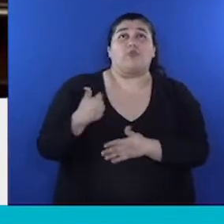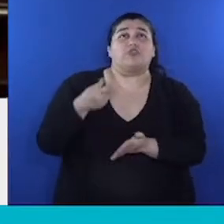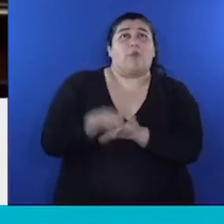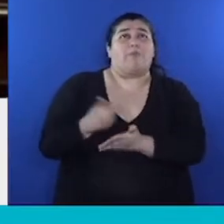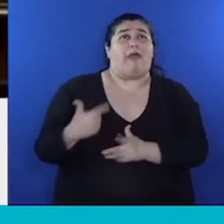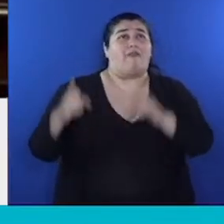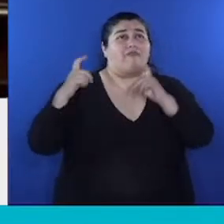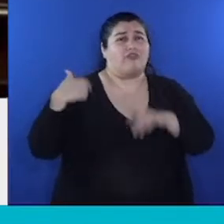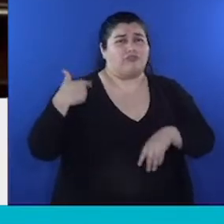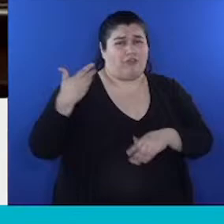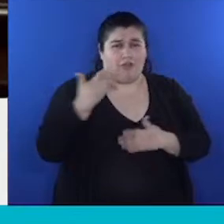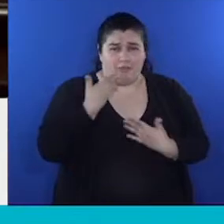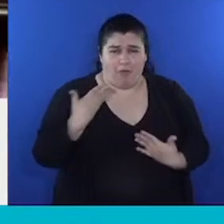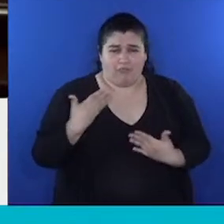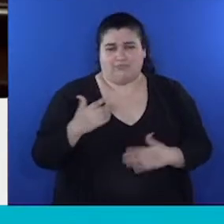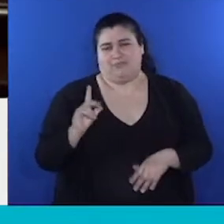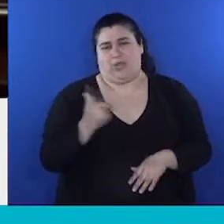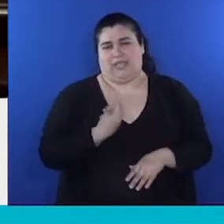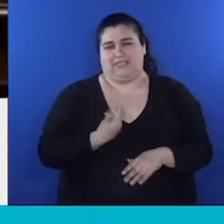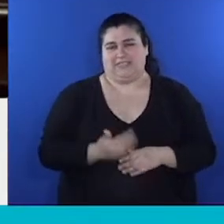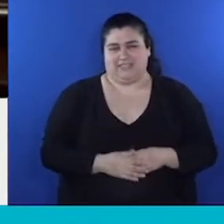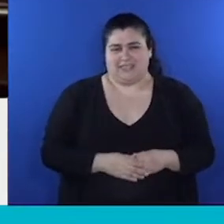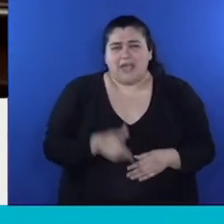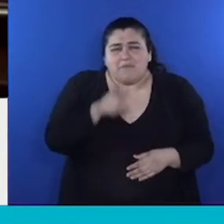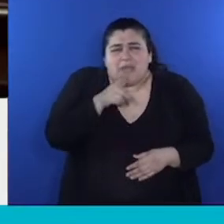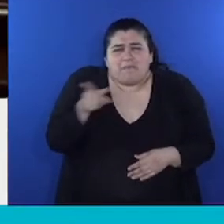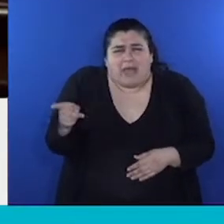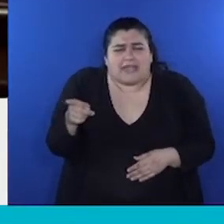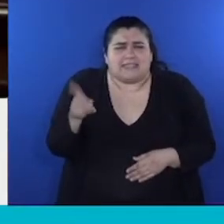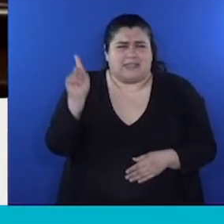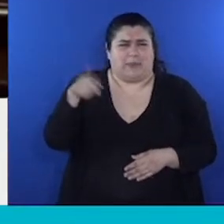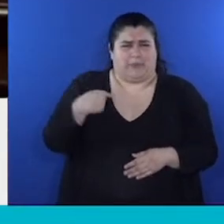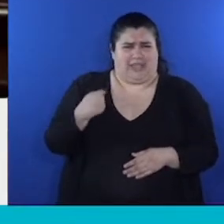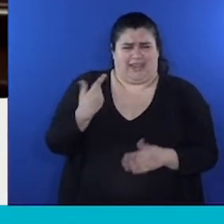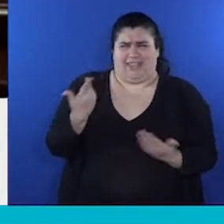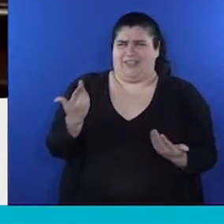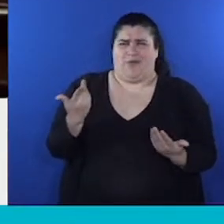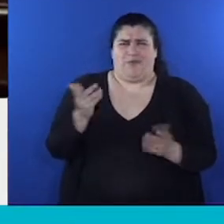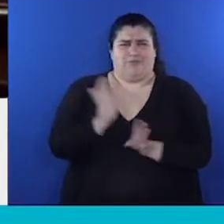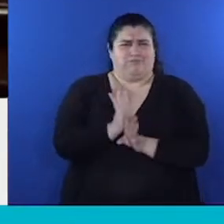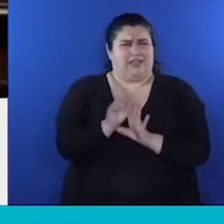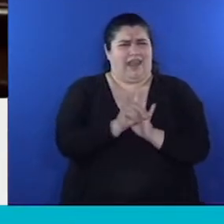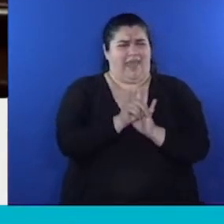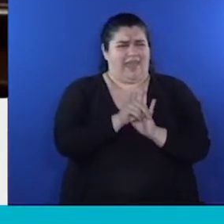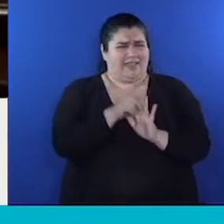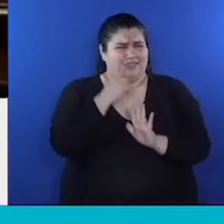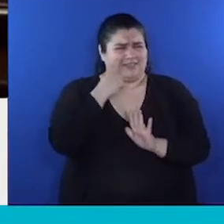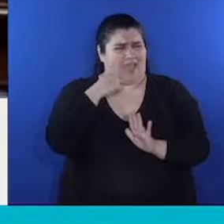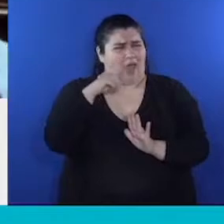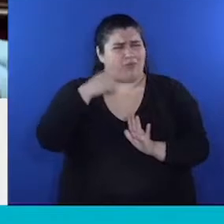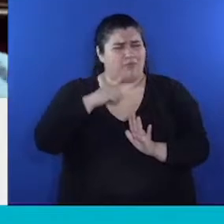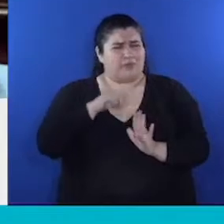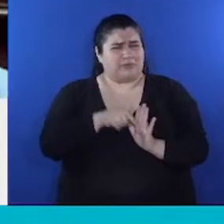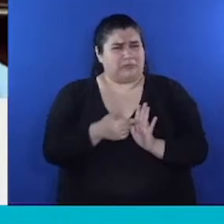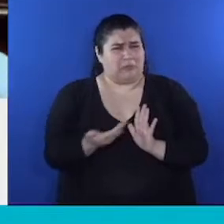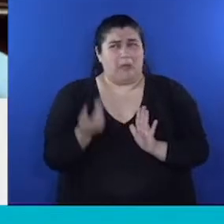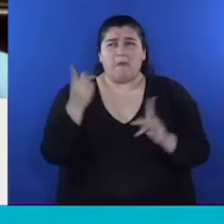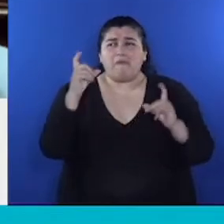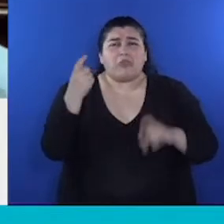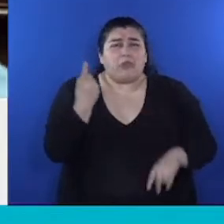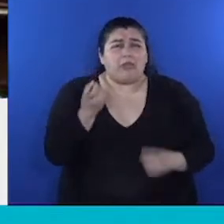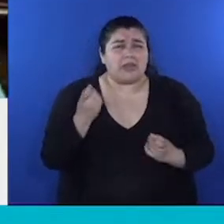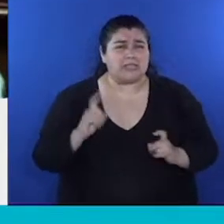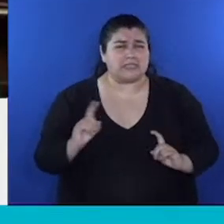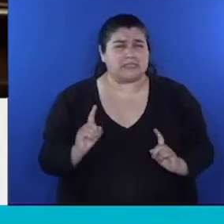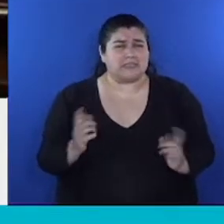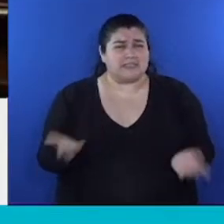crédito. Me parece que se está haciendo un abuso de una ley, que lo que tiene que hacer el gobernador es cumplirla, no sacarse fotos. Porque si no, lo que podemos hacer, señor